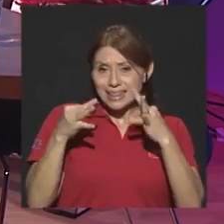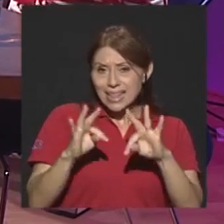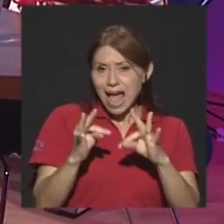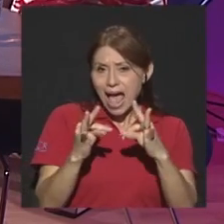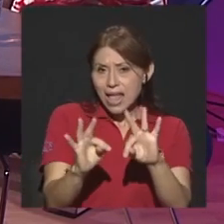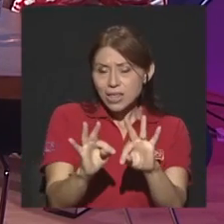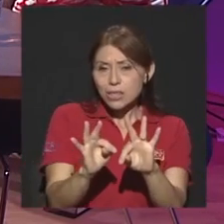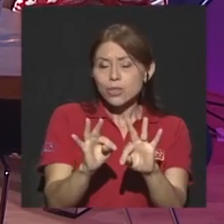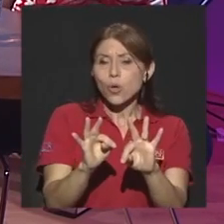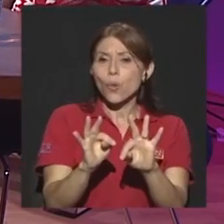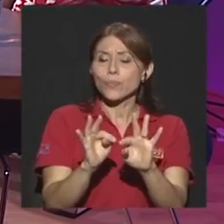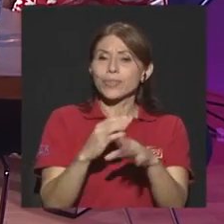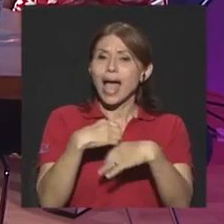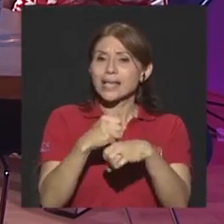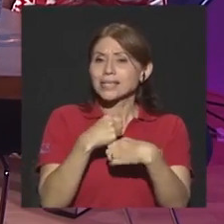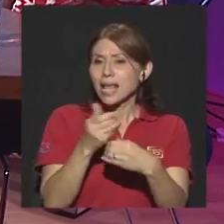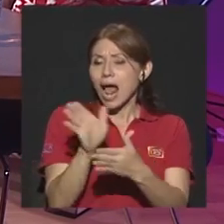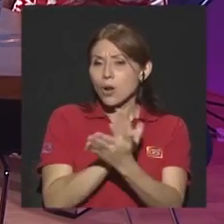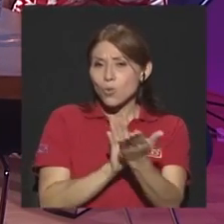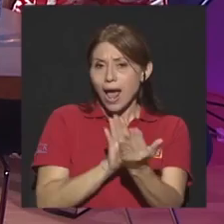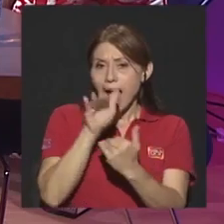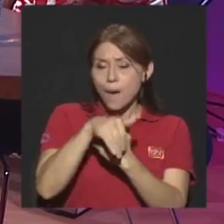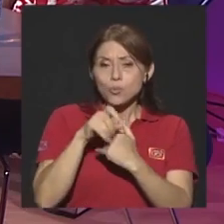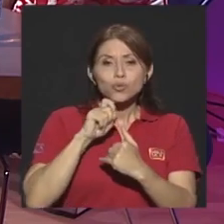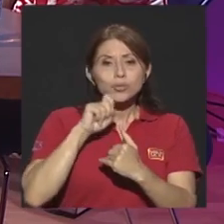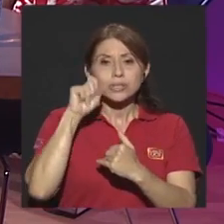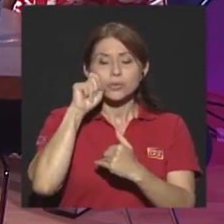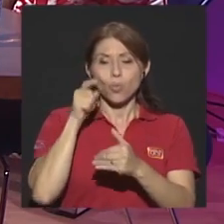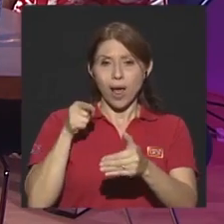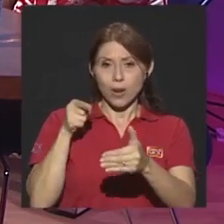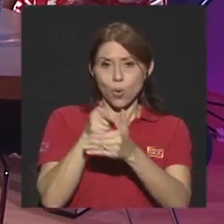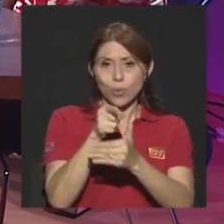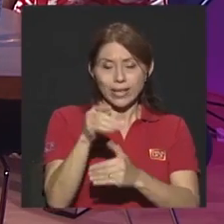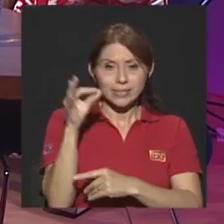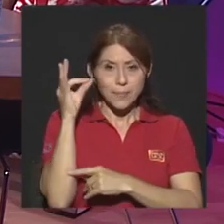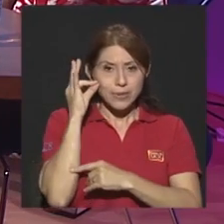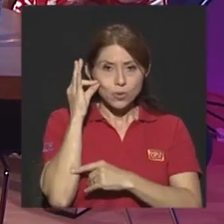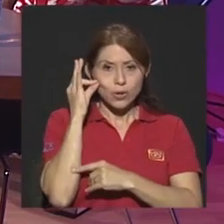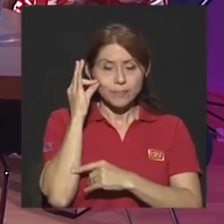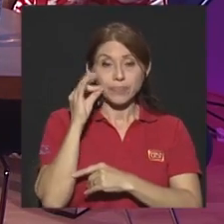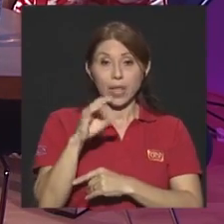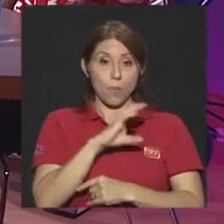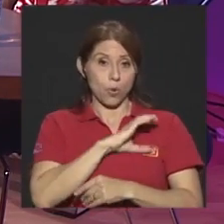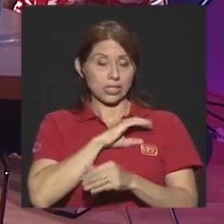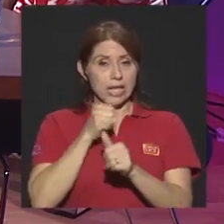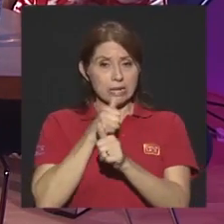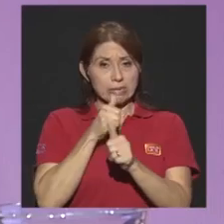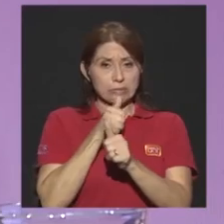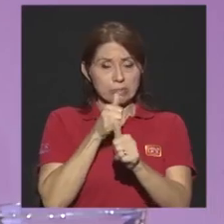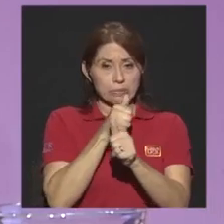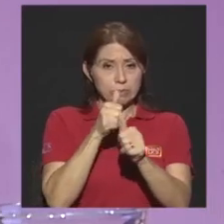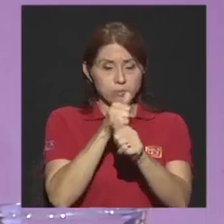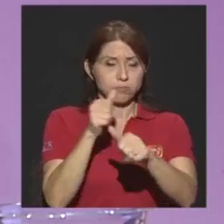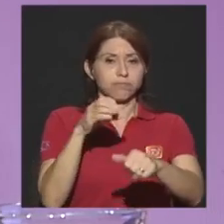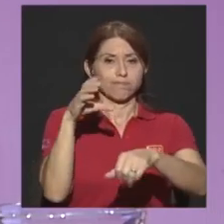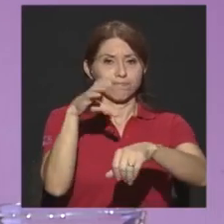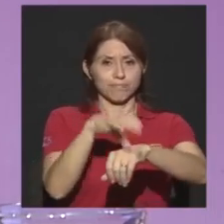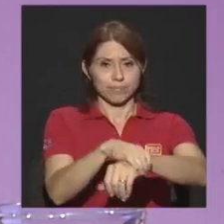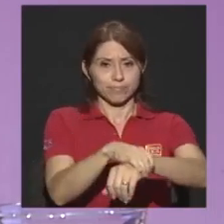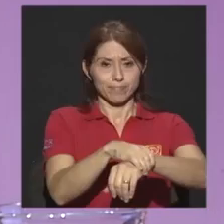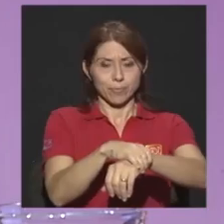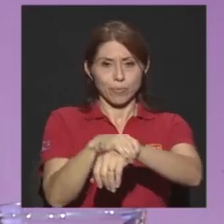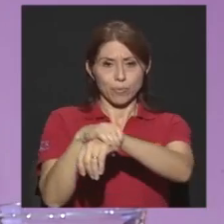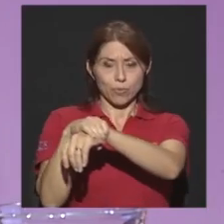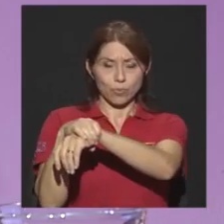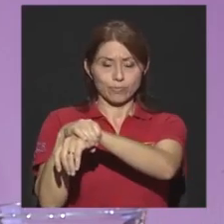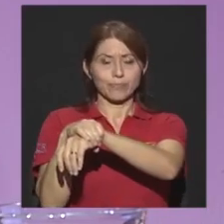intentar actos con fines sexuales contra esta persona y es detenido por la policía y es llevado a